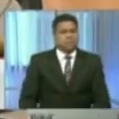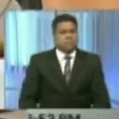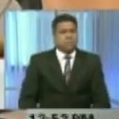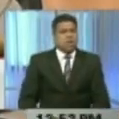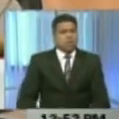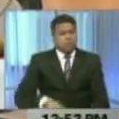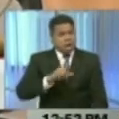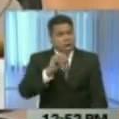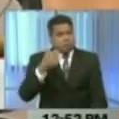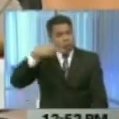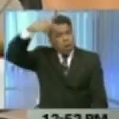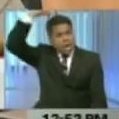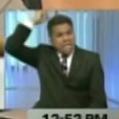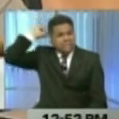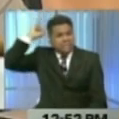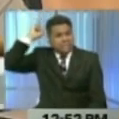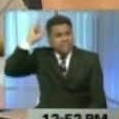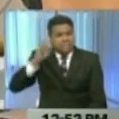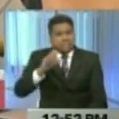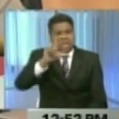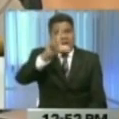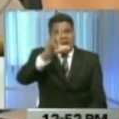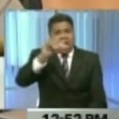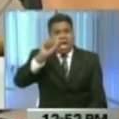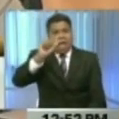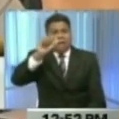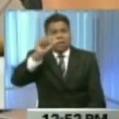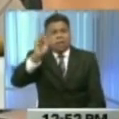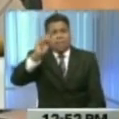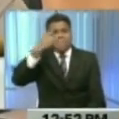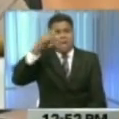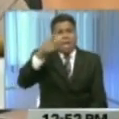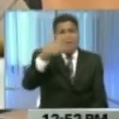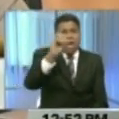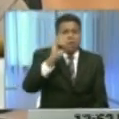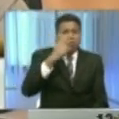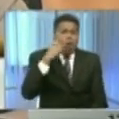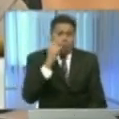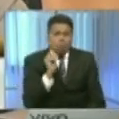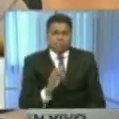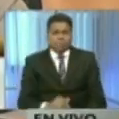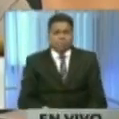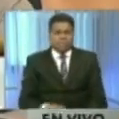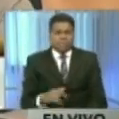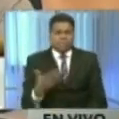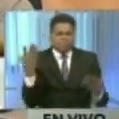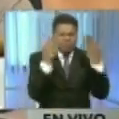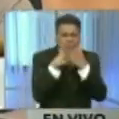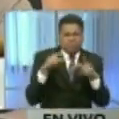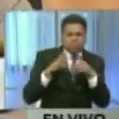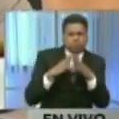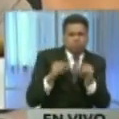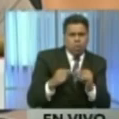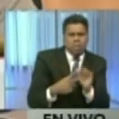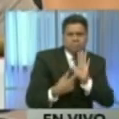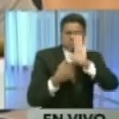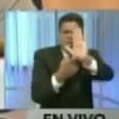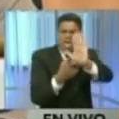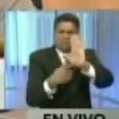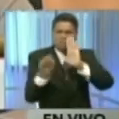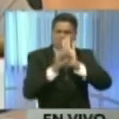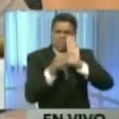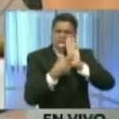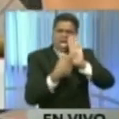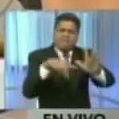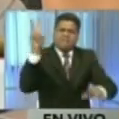Almagro, se ha creado una imagen distorsionada de Venezuela en el exterior. Y yo a veces entiendo que